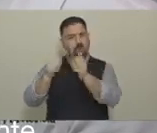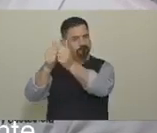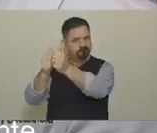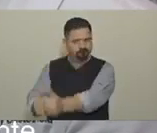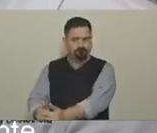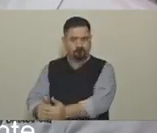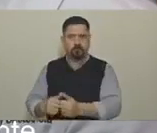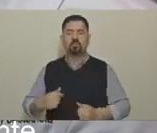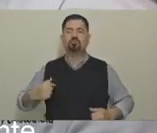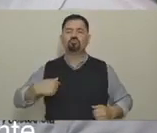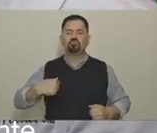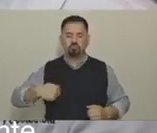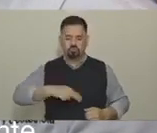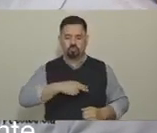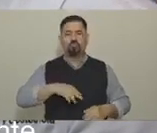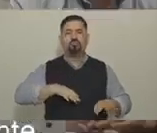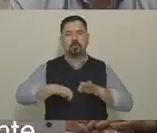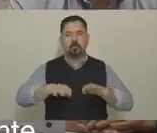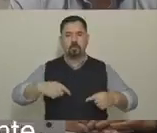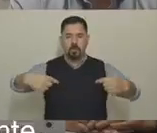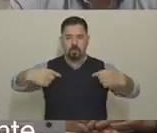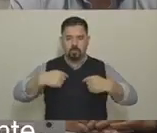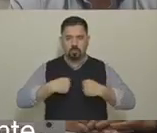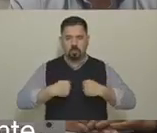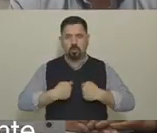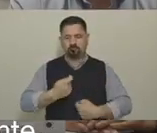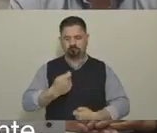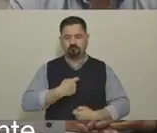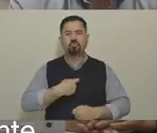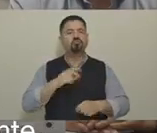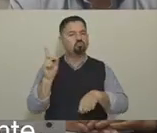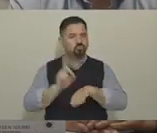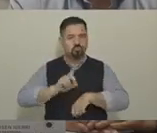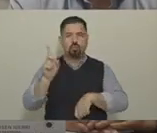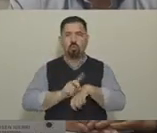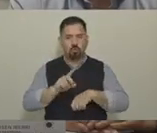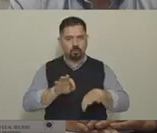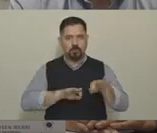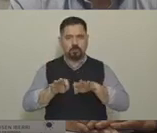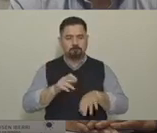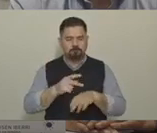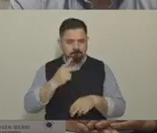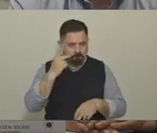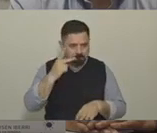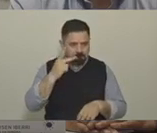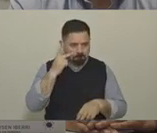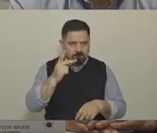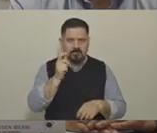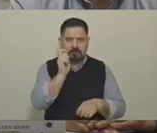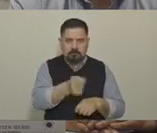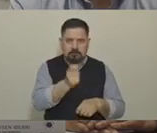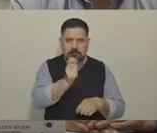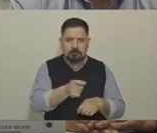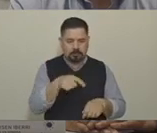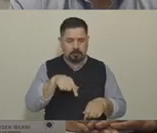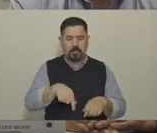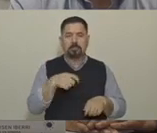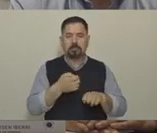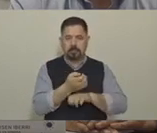trabajando. Personalmente estoy y estaré atendiendo diariamente el seguimiento de la situación